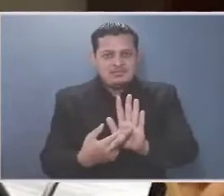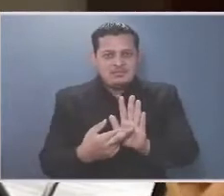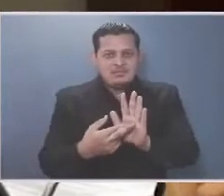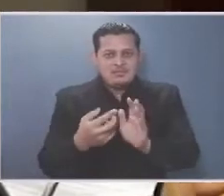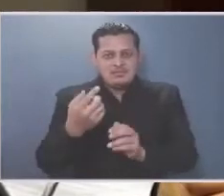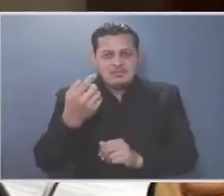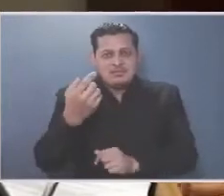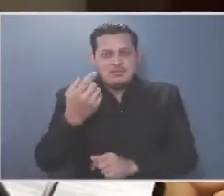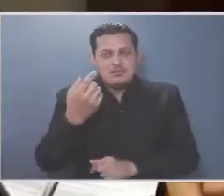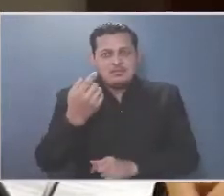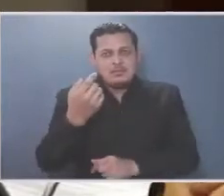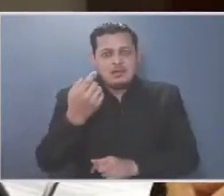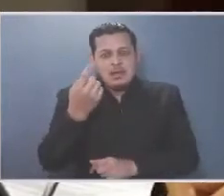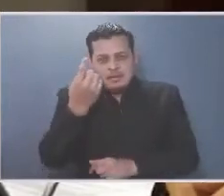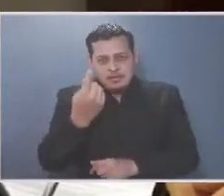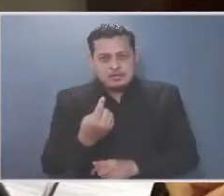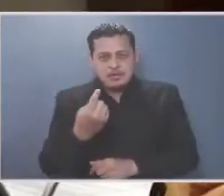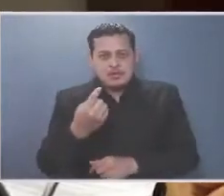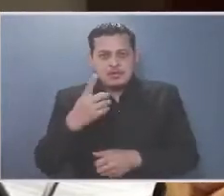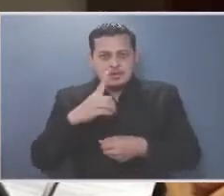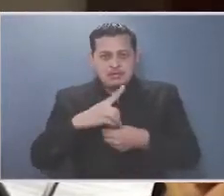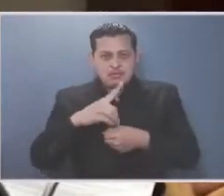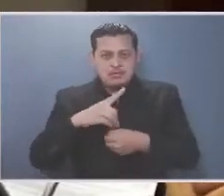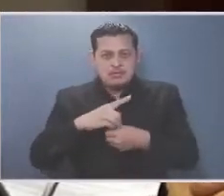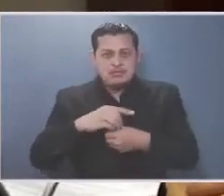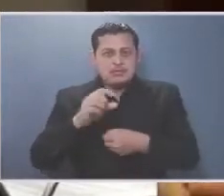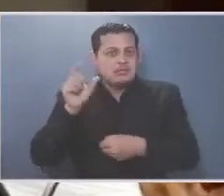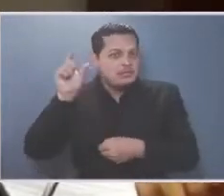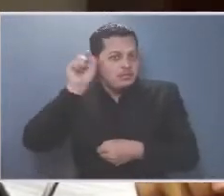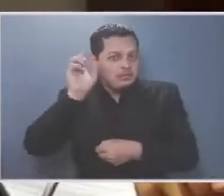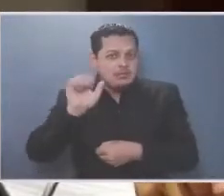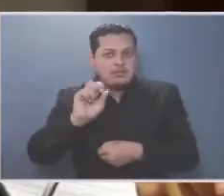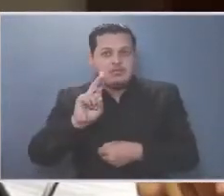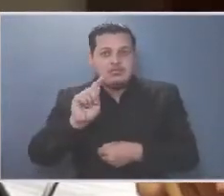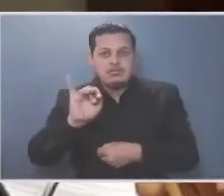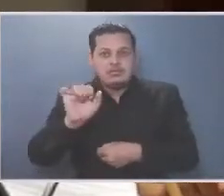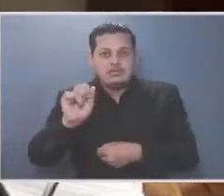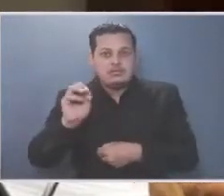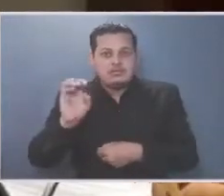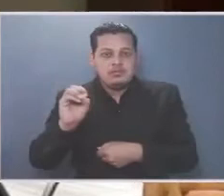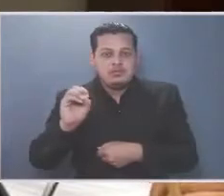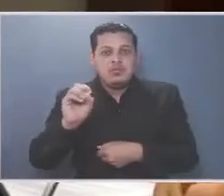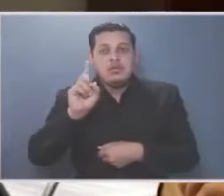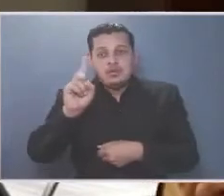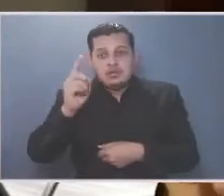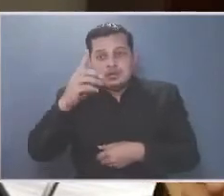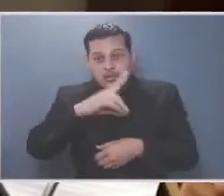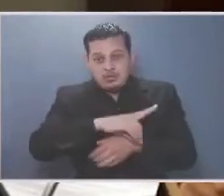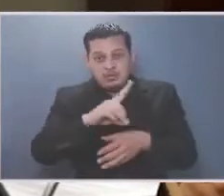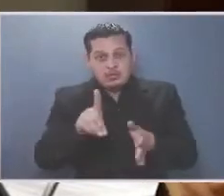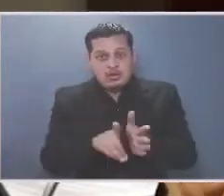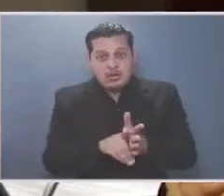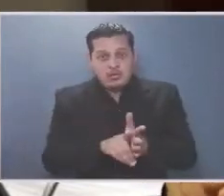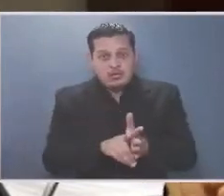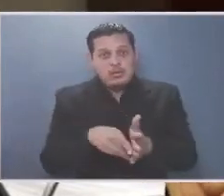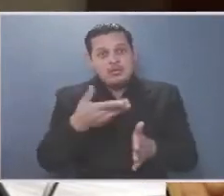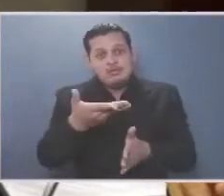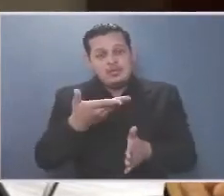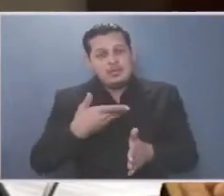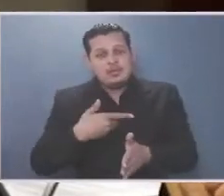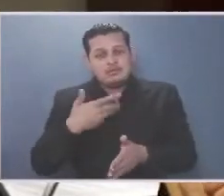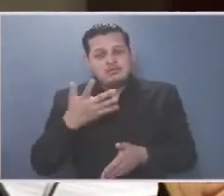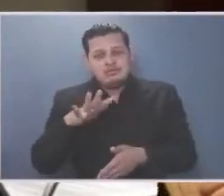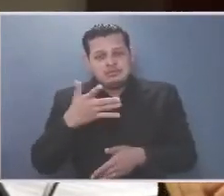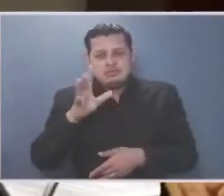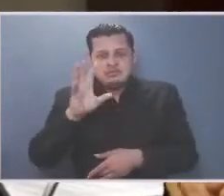autistas de con autismo que un diputado por haberles ayudado y otorgado les pidió casi el 50 por